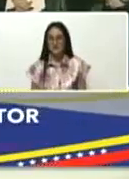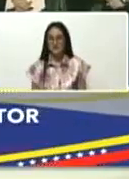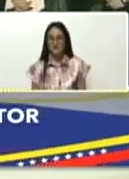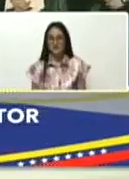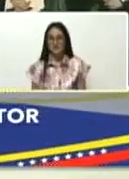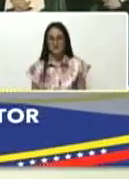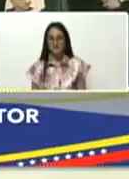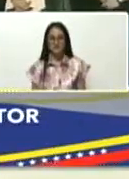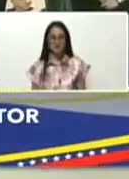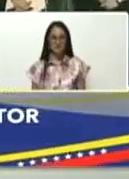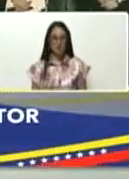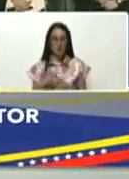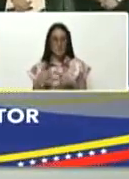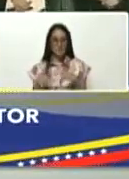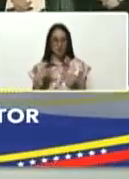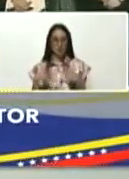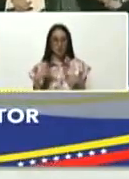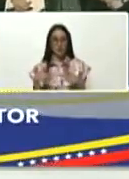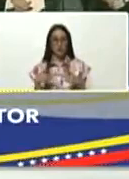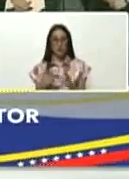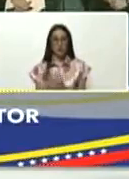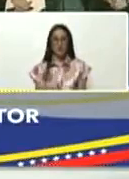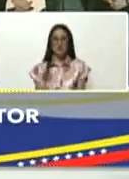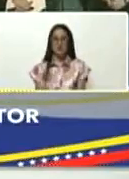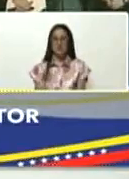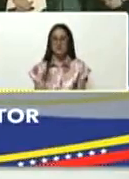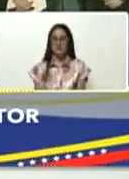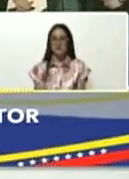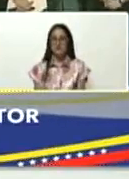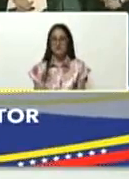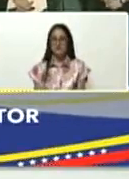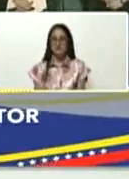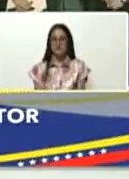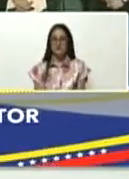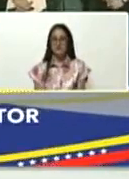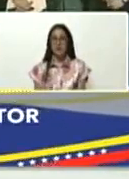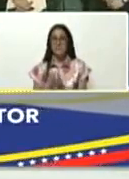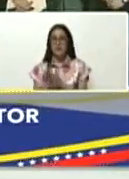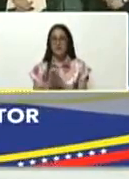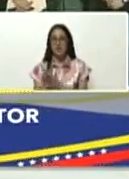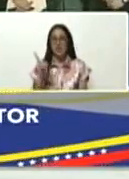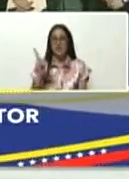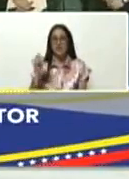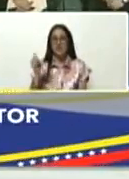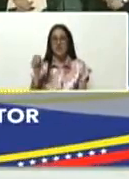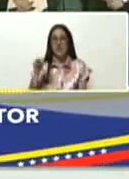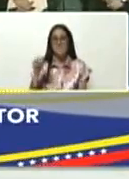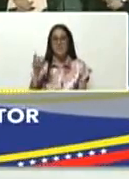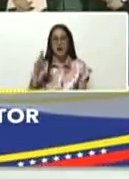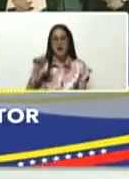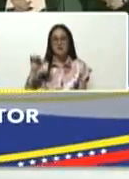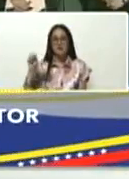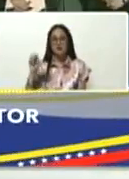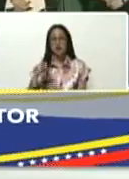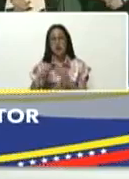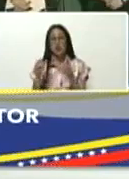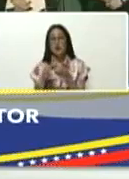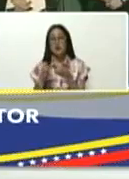con los productores Javier Rondón, Luisana Ríos, con la emprendedora Damaris Carrillo y con todo el